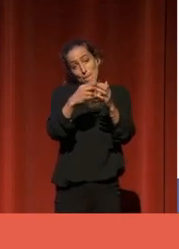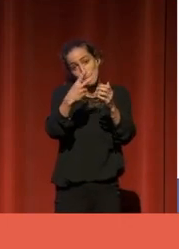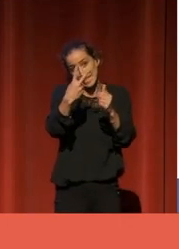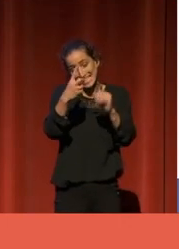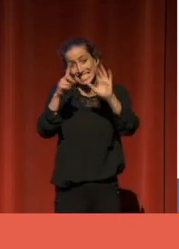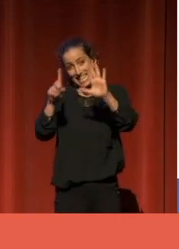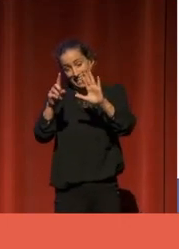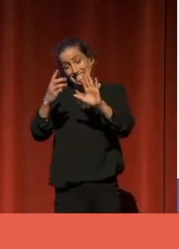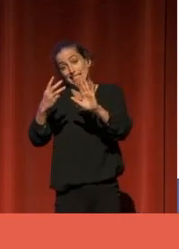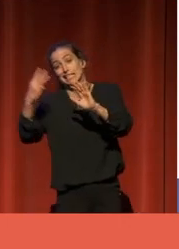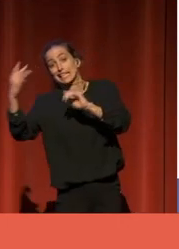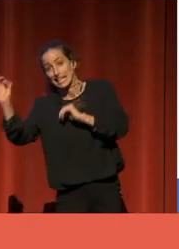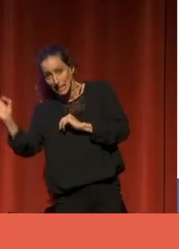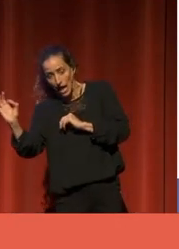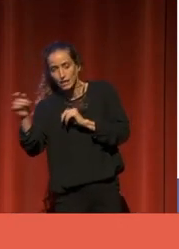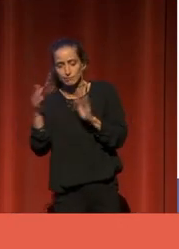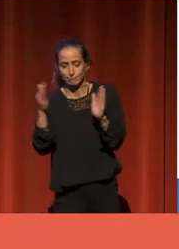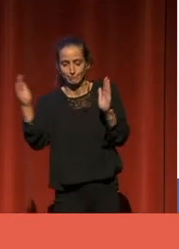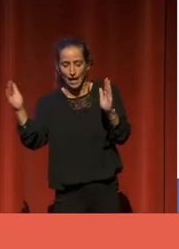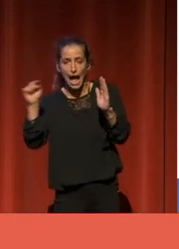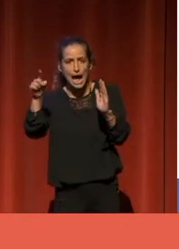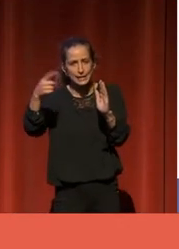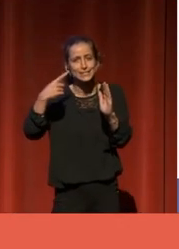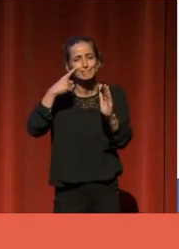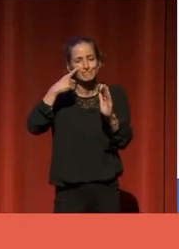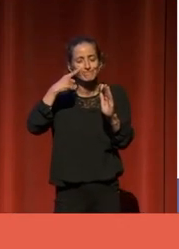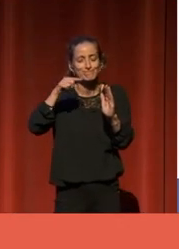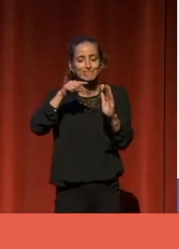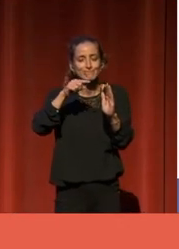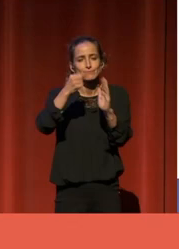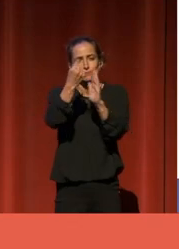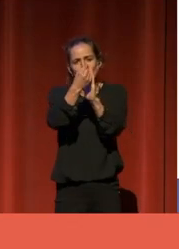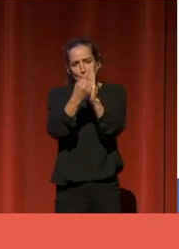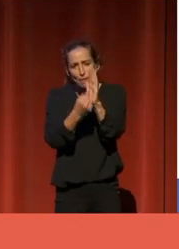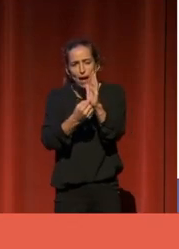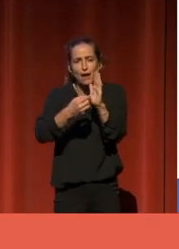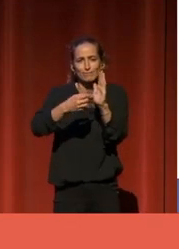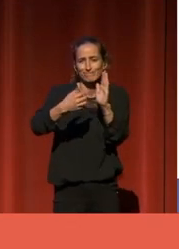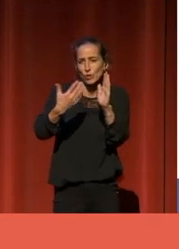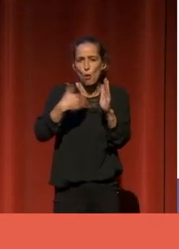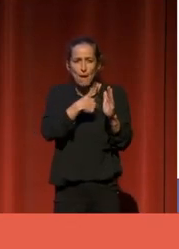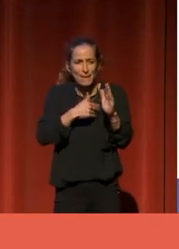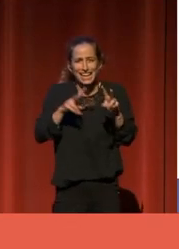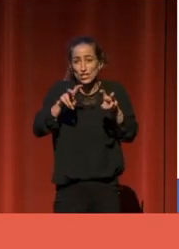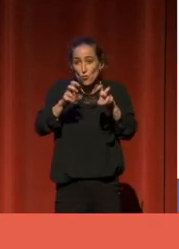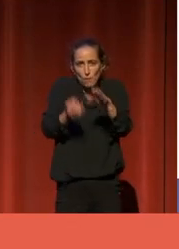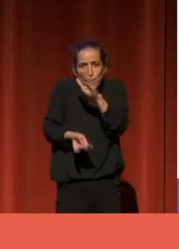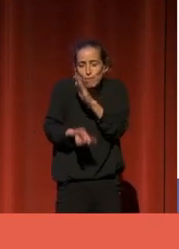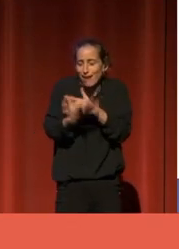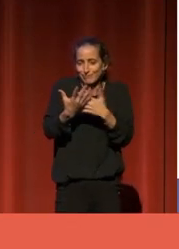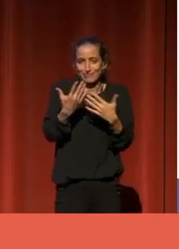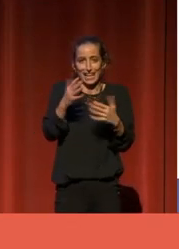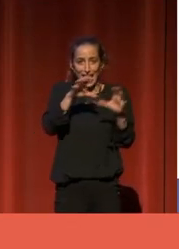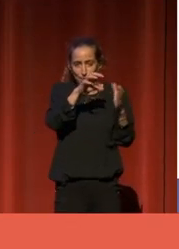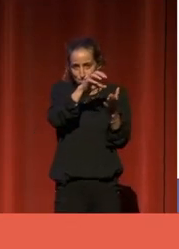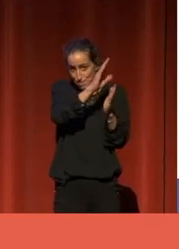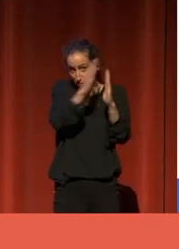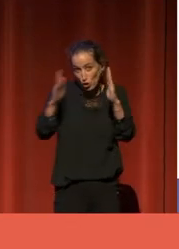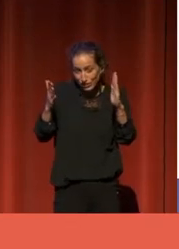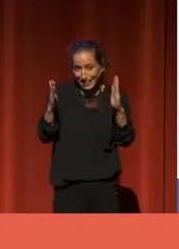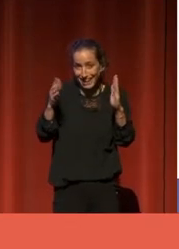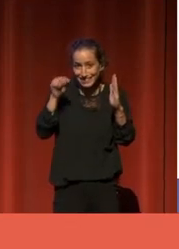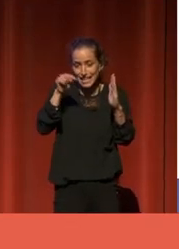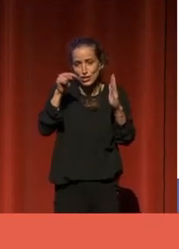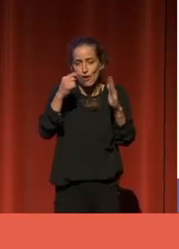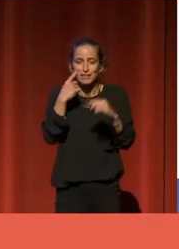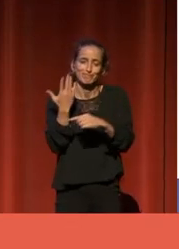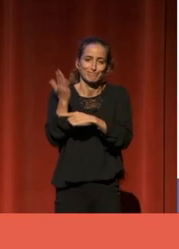eso sino además un reconocimiento de todos los nuevos papeles que desempeñan las bibliotecas que las bibliotecas eh tienen que estar